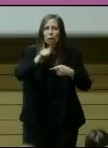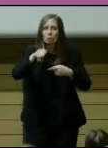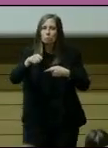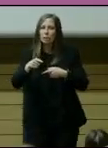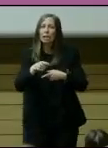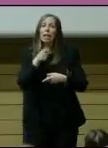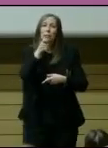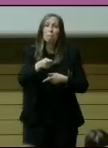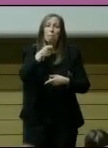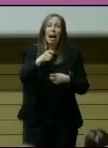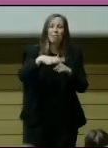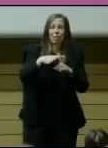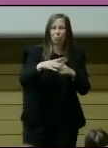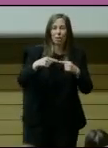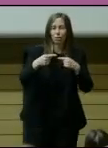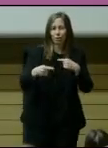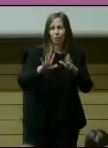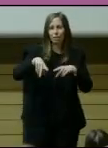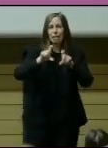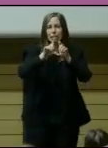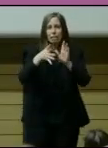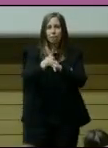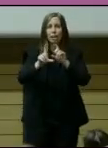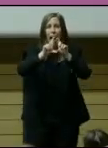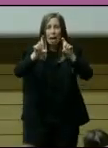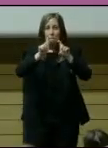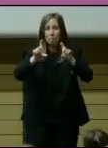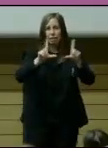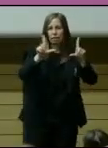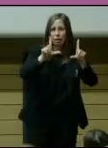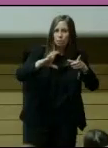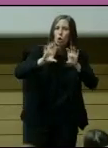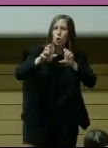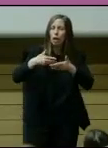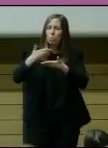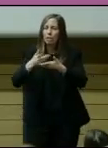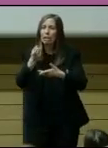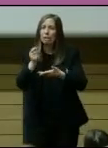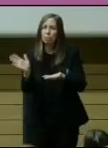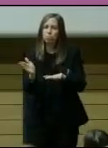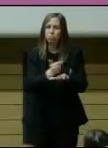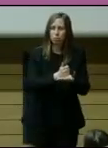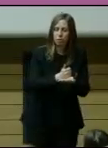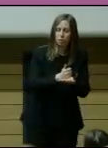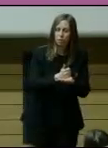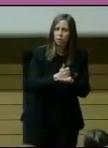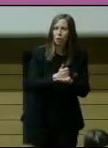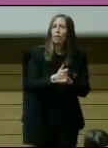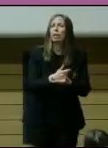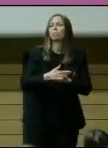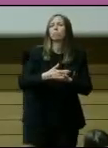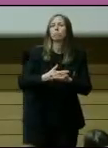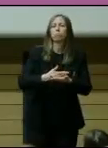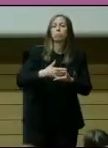día y las facturas son interminables. Y por tanto son empresas que tienen que ser rentables, y cada vez hay más medios de comunicación,